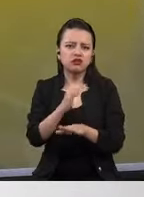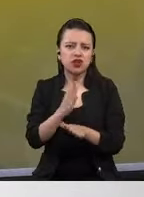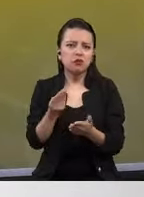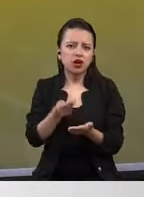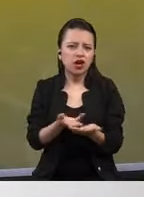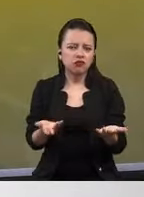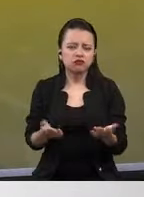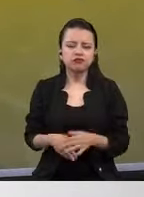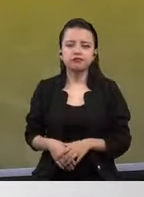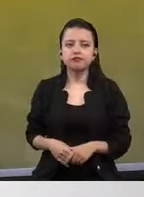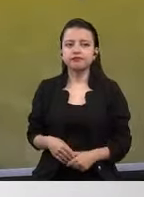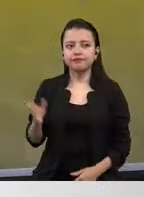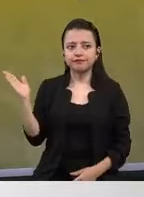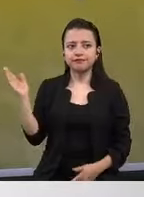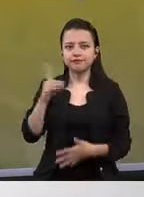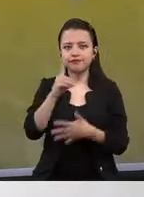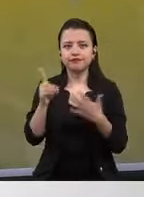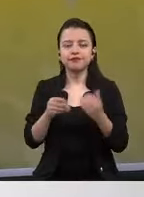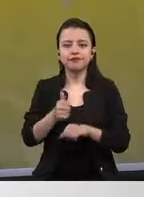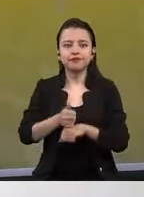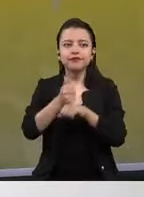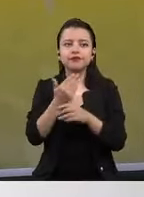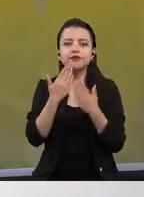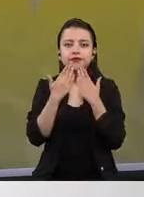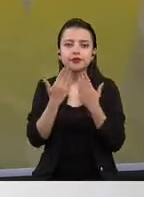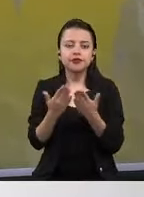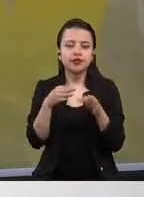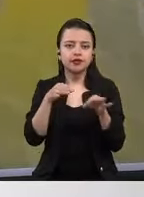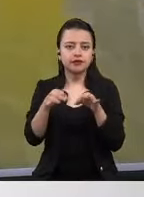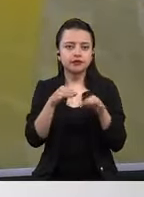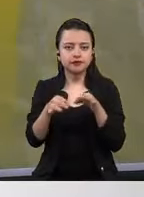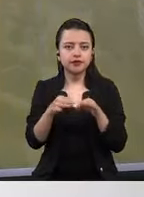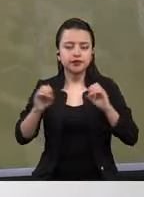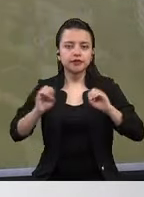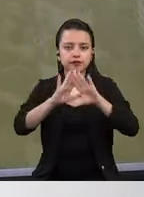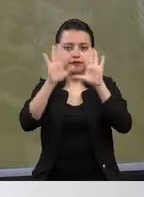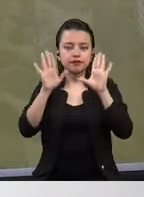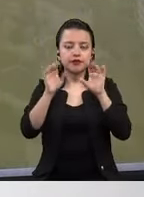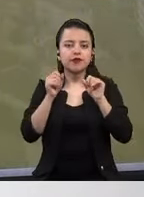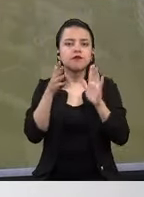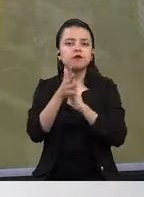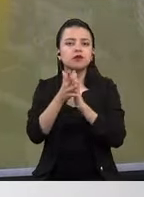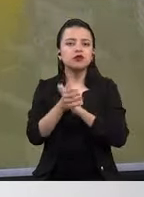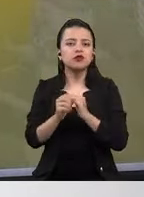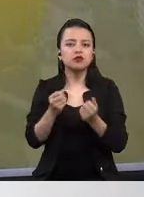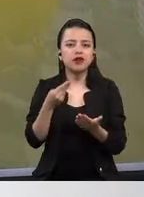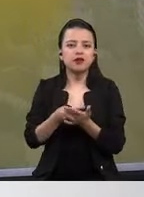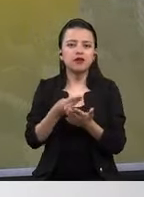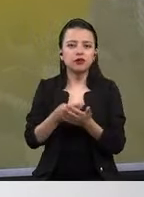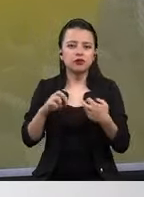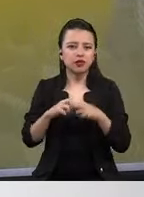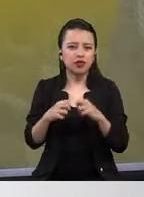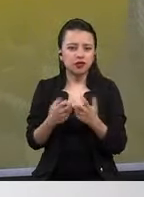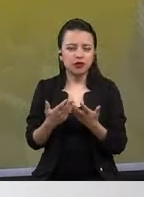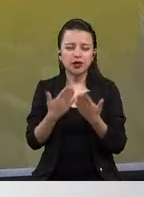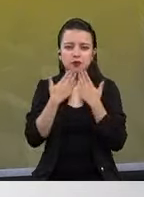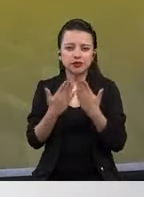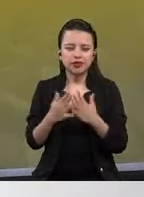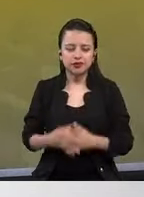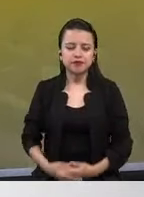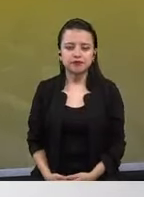villabona director de la aquí en W sin carreta explicándonos esta importante información sobre la facturación electrónica Muchas